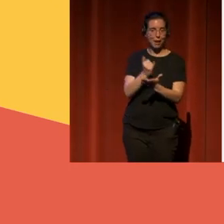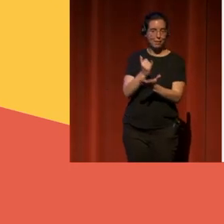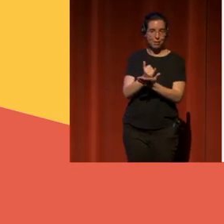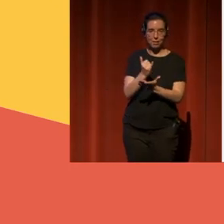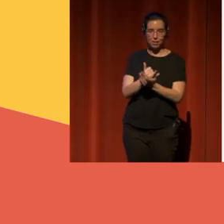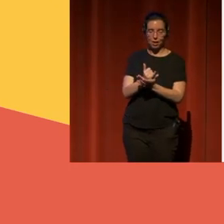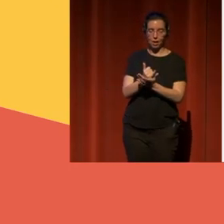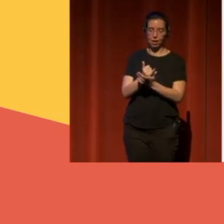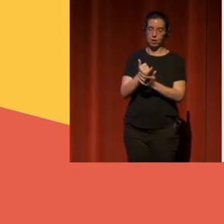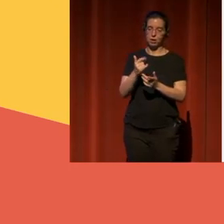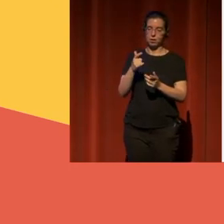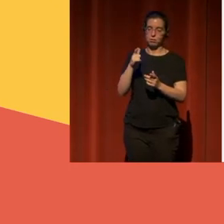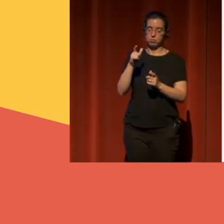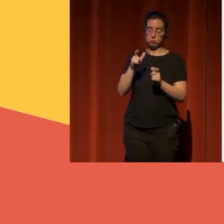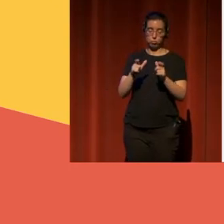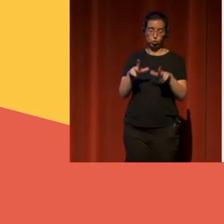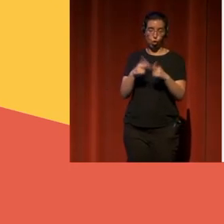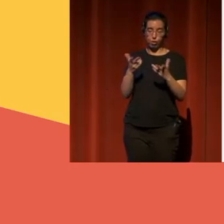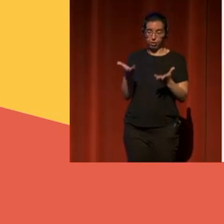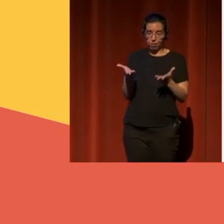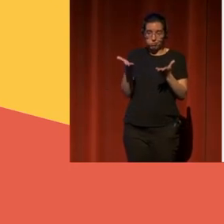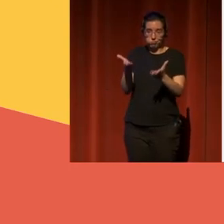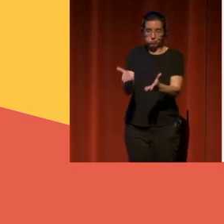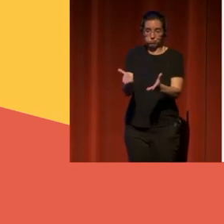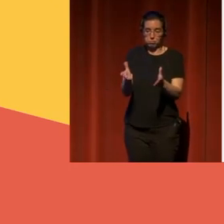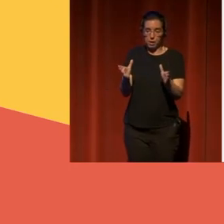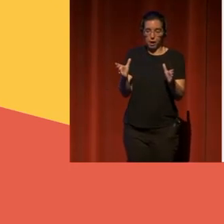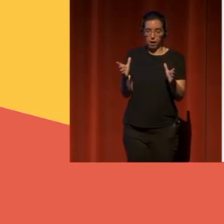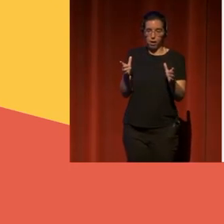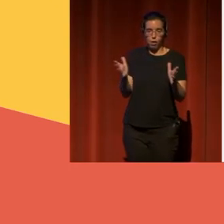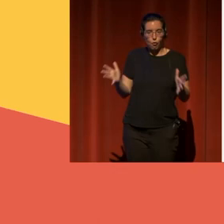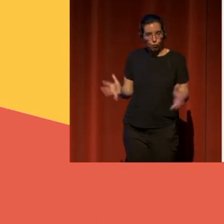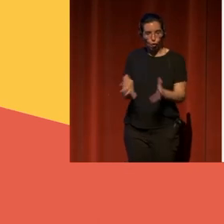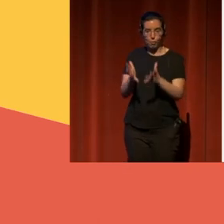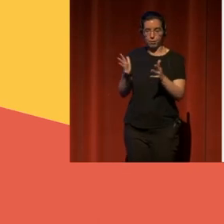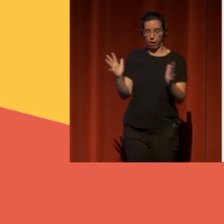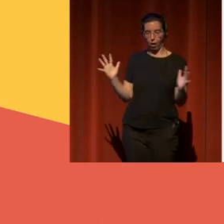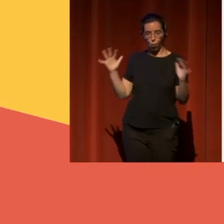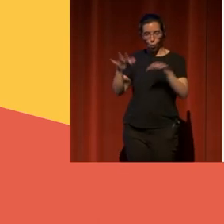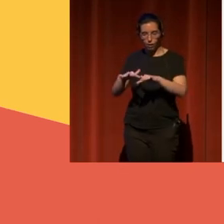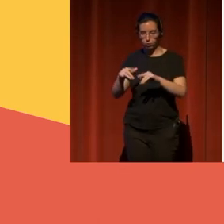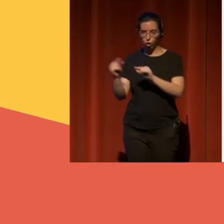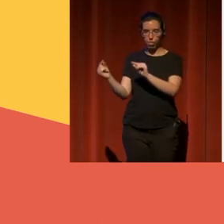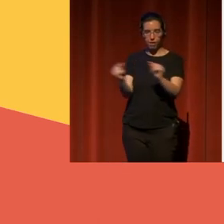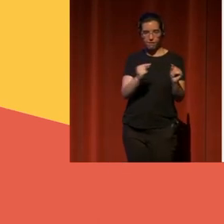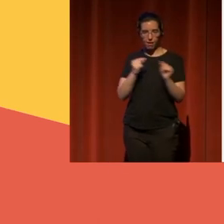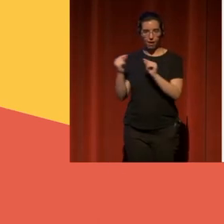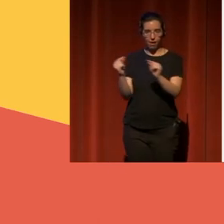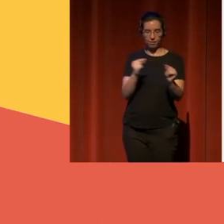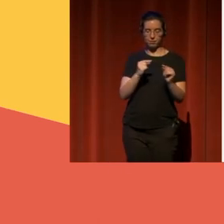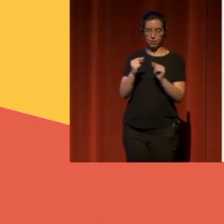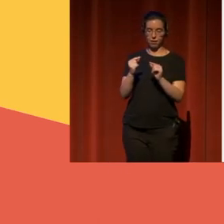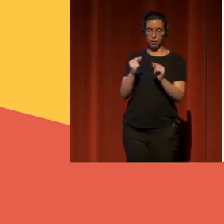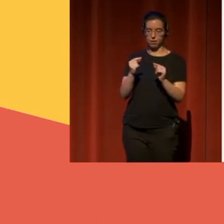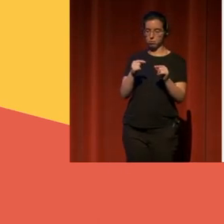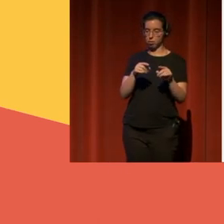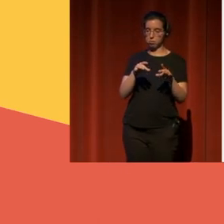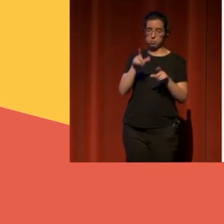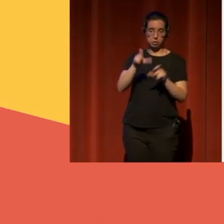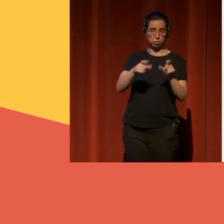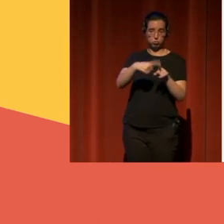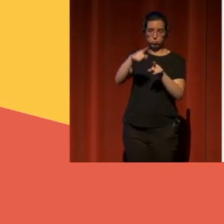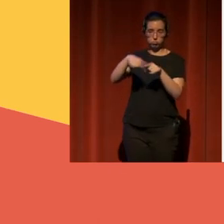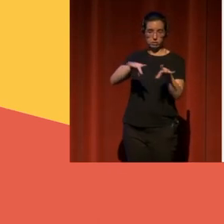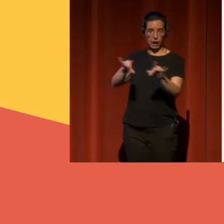a disposición de su comunidad para fomentar el encuentro, el debate y la colaboración de diferentes agentes del territorio en el